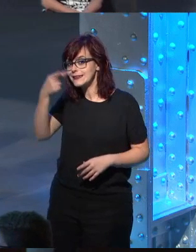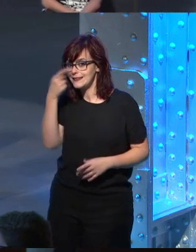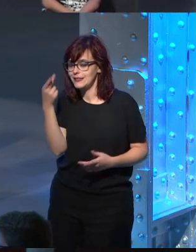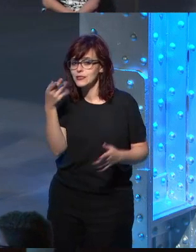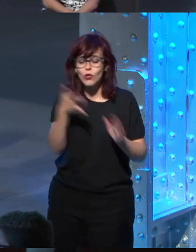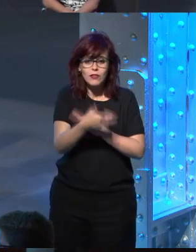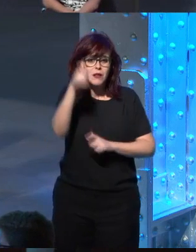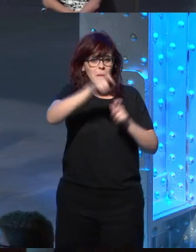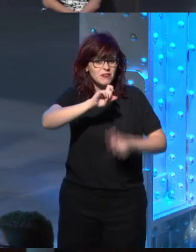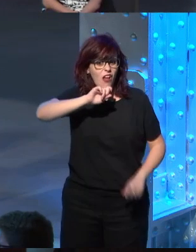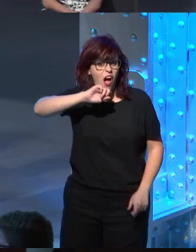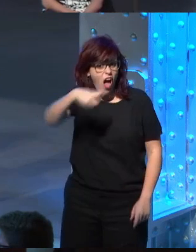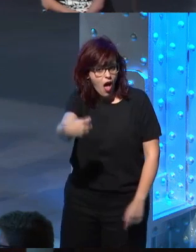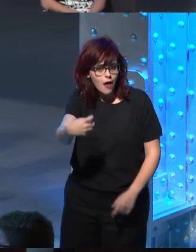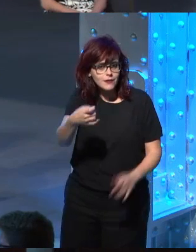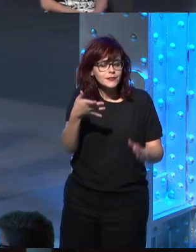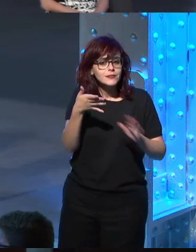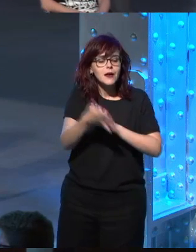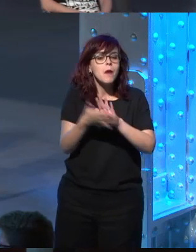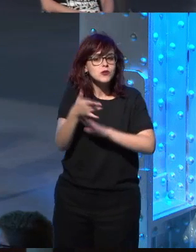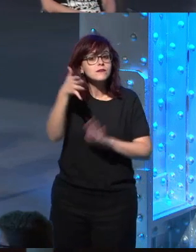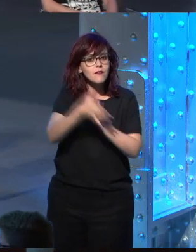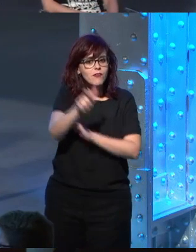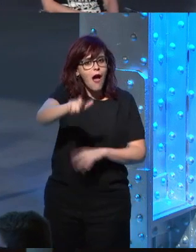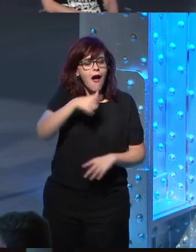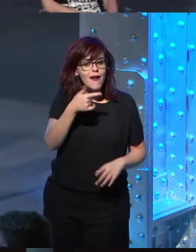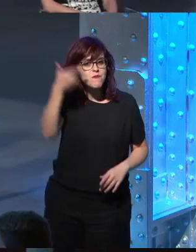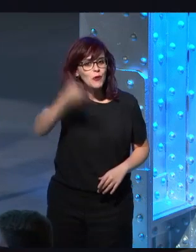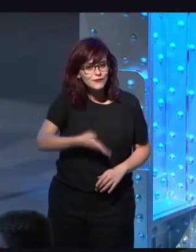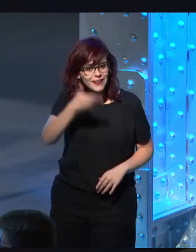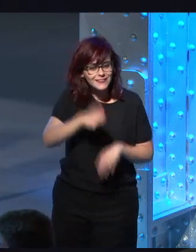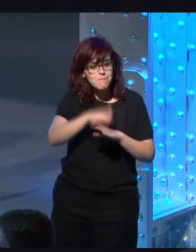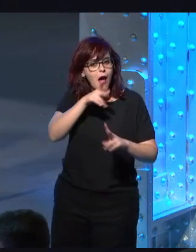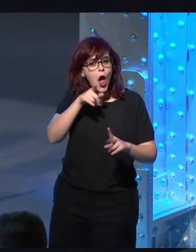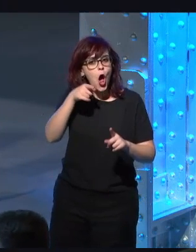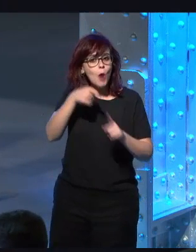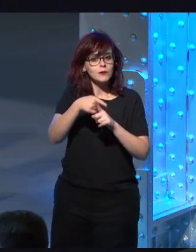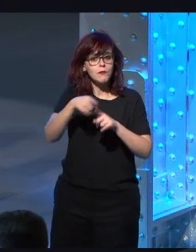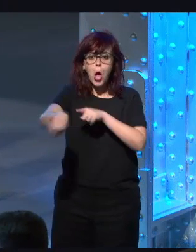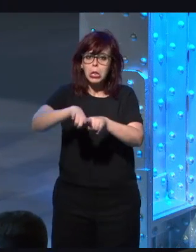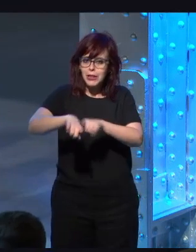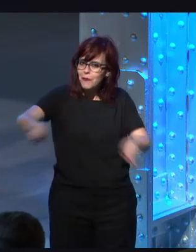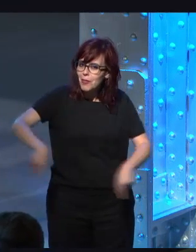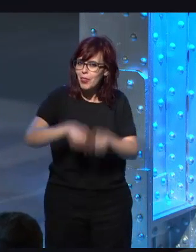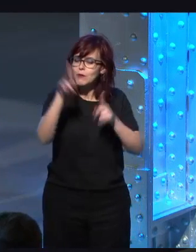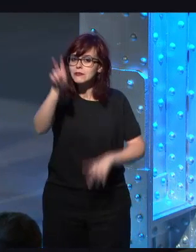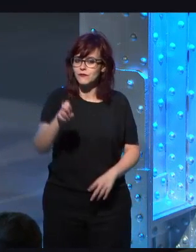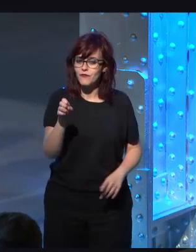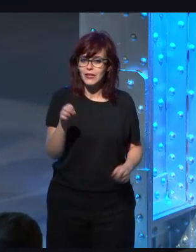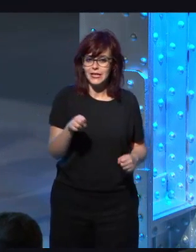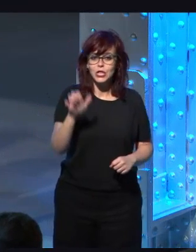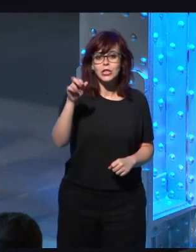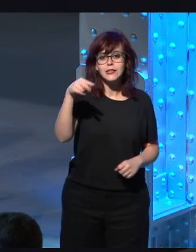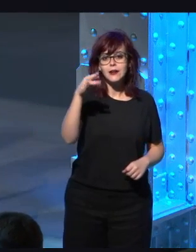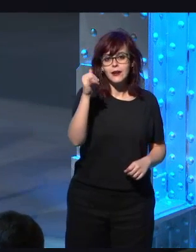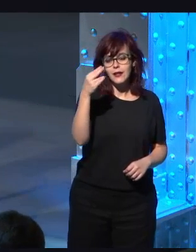Entonces los trolls siempre existen, pero significa que eres relevante, suficientemente relevante como para que hablen mal de ti. Enrique,